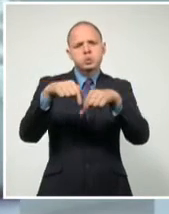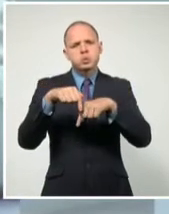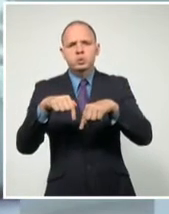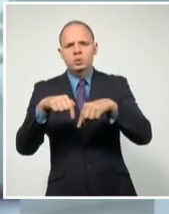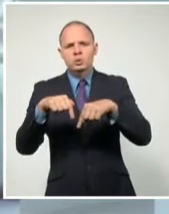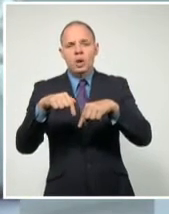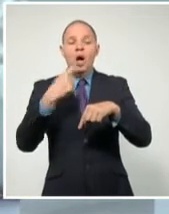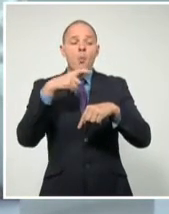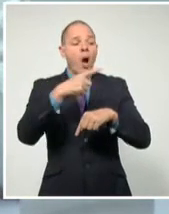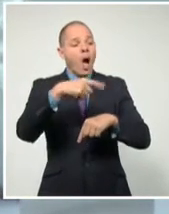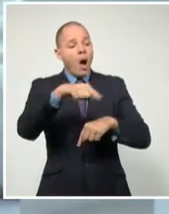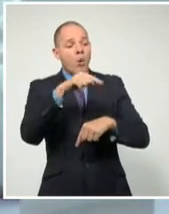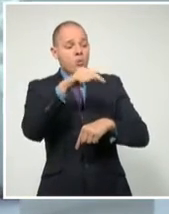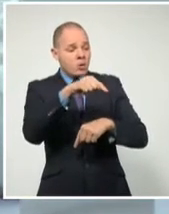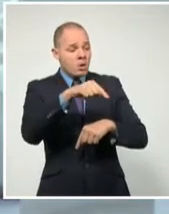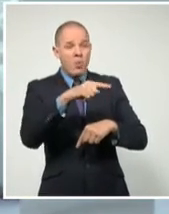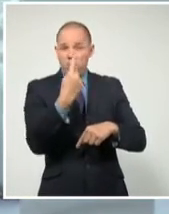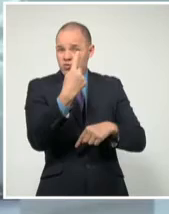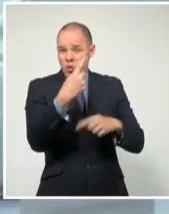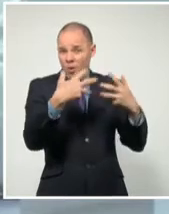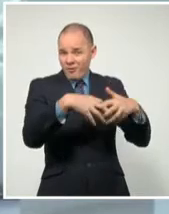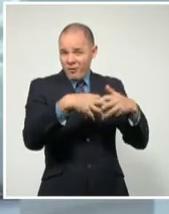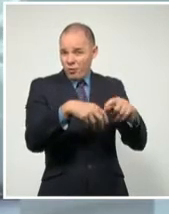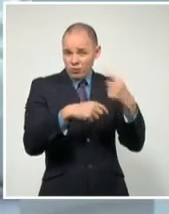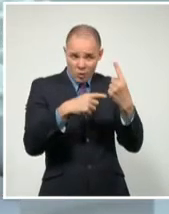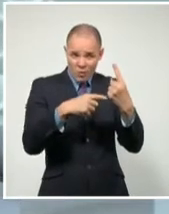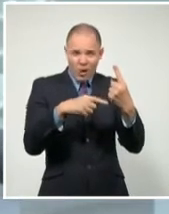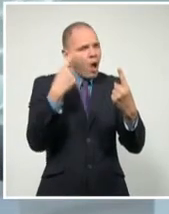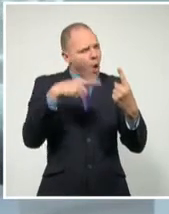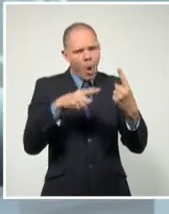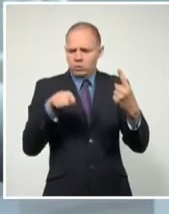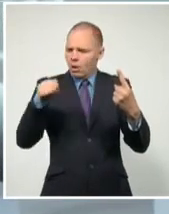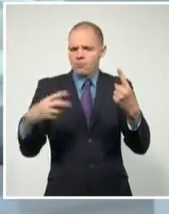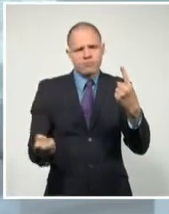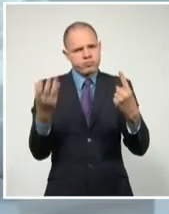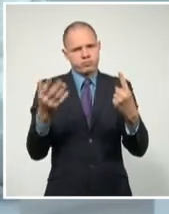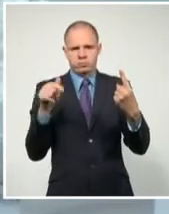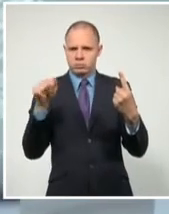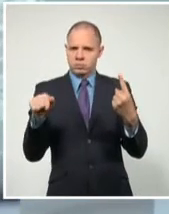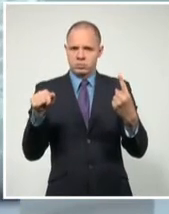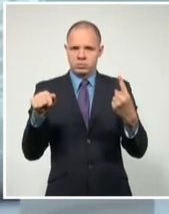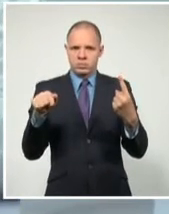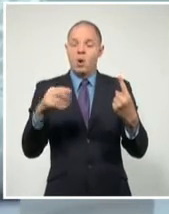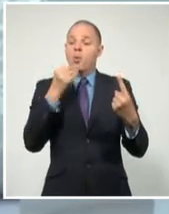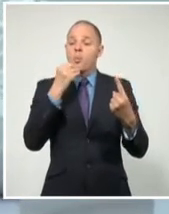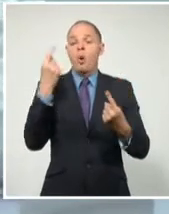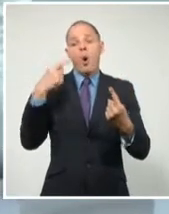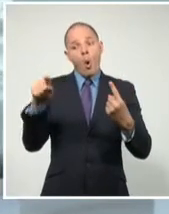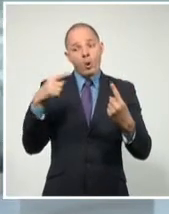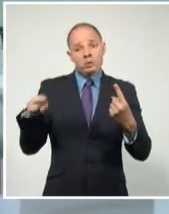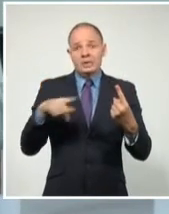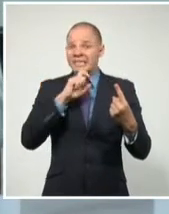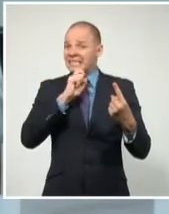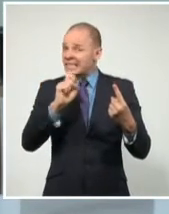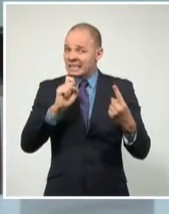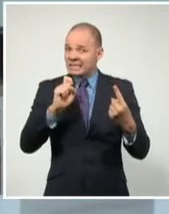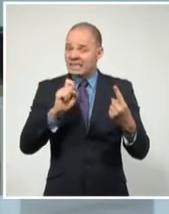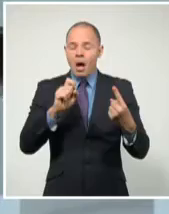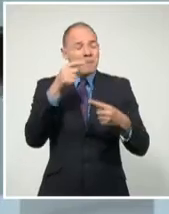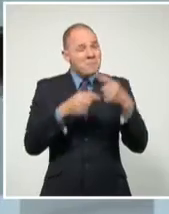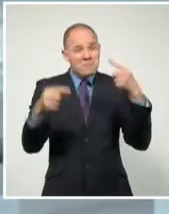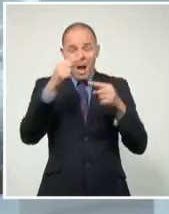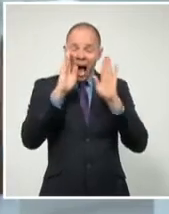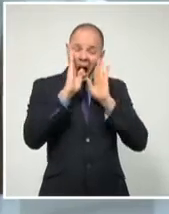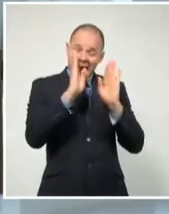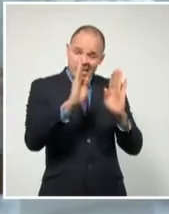planes. ¿Cómo vamos perfeccionando eso? Y a lo mejor no se hacen otras cosas, pero lo que sí no se puede dejar de hacer es lo que